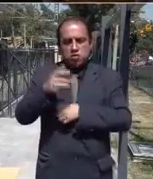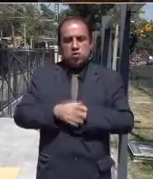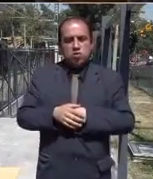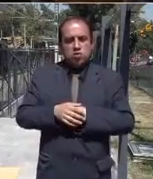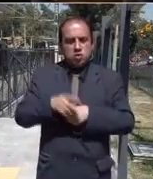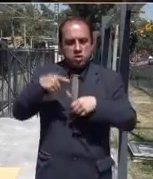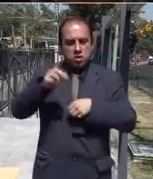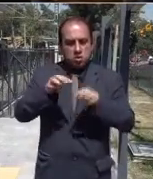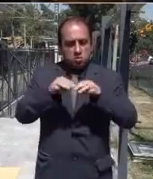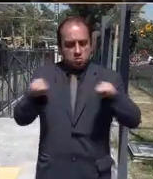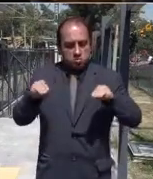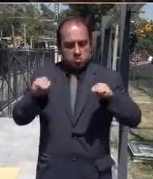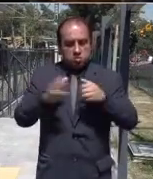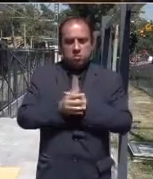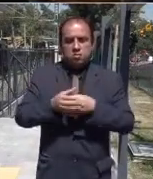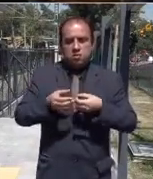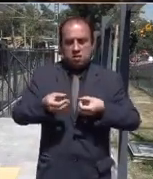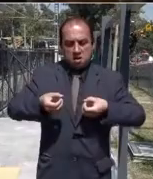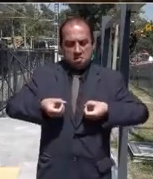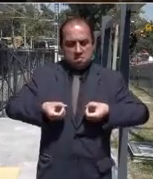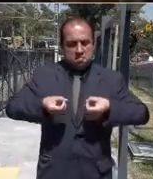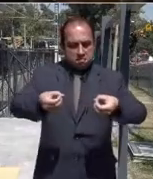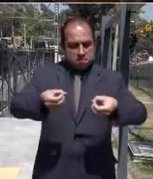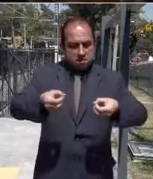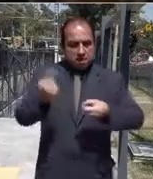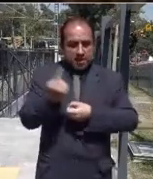está sustituyendo y